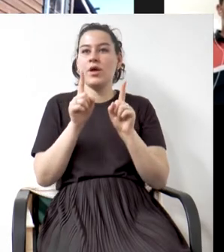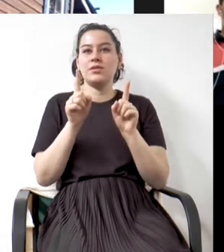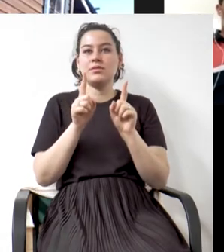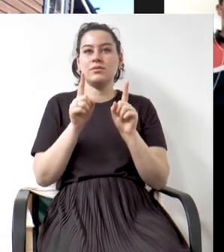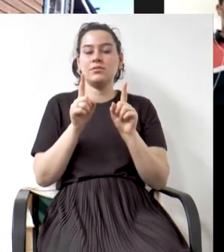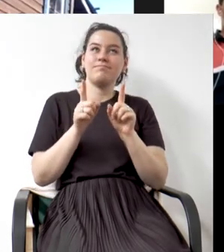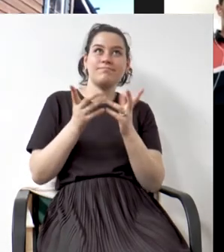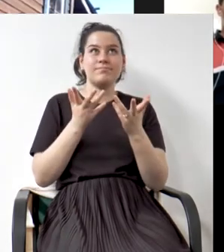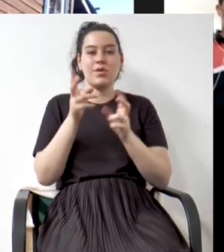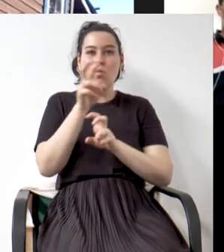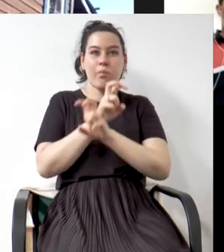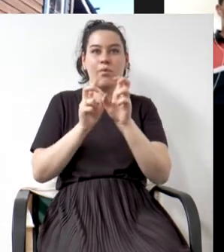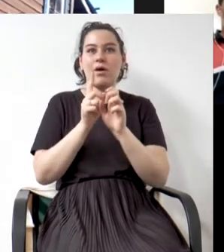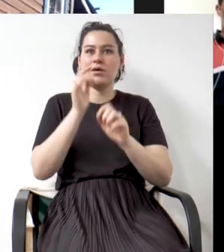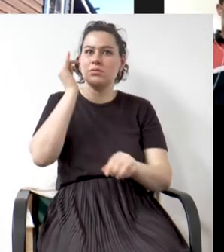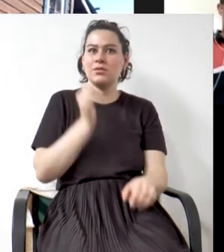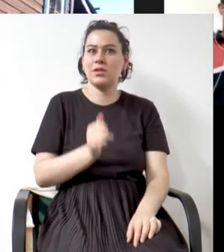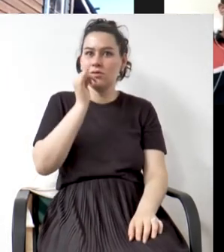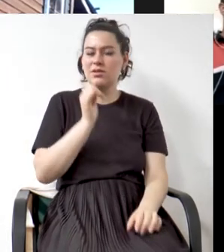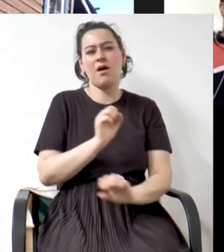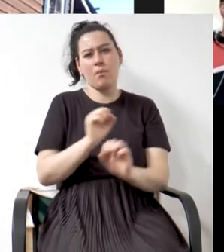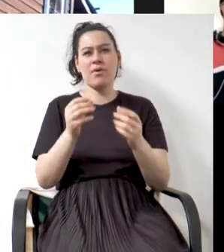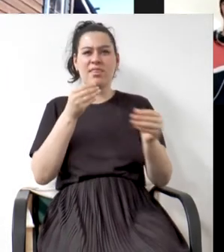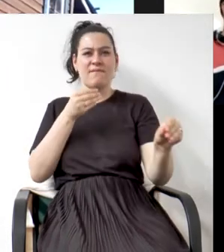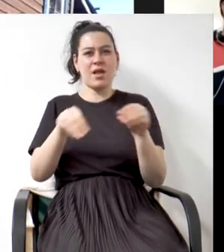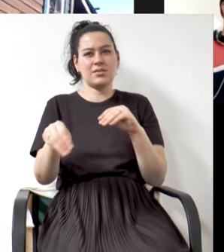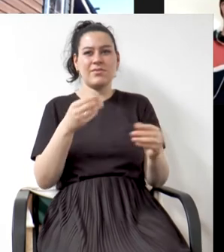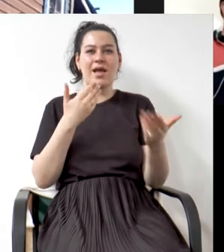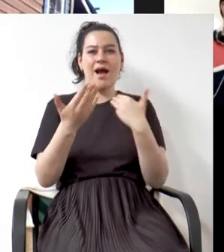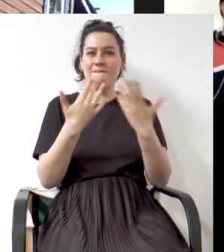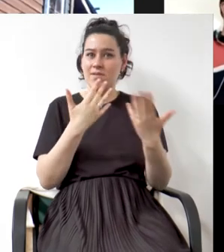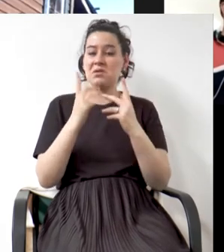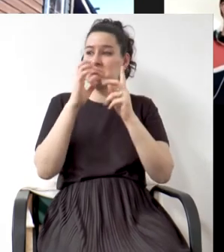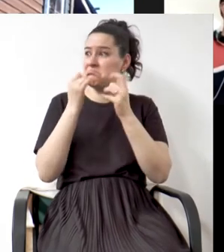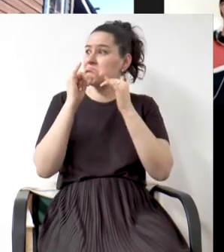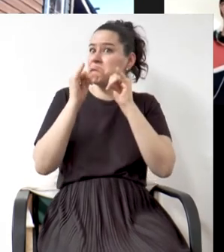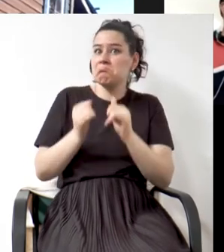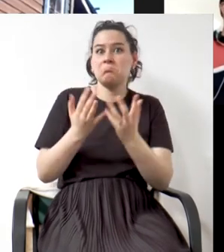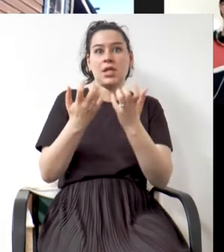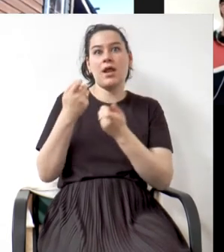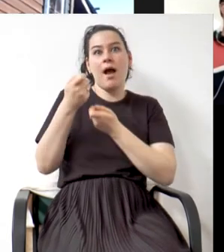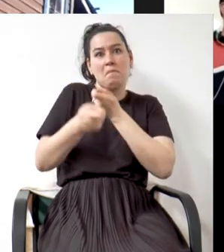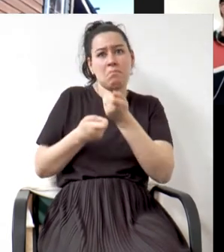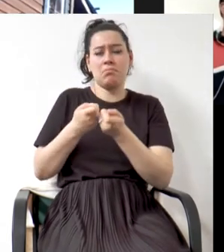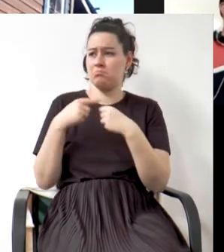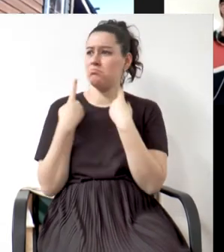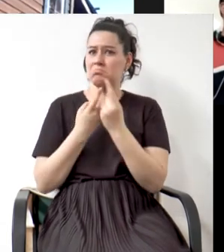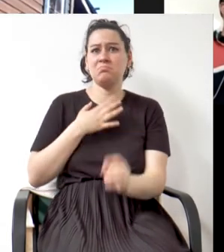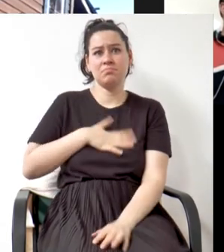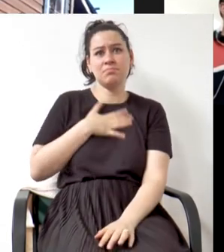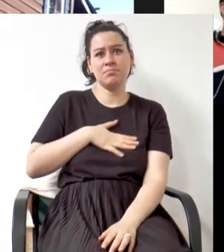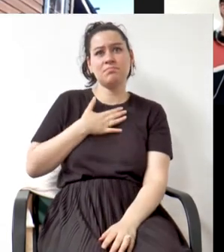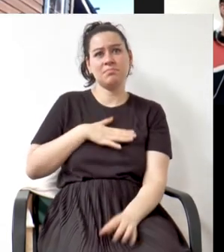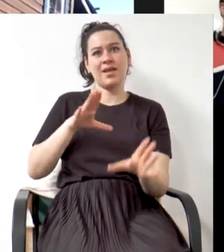actuar como estructura rígida en lo que podamos conversar hoy, ¿no? Cualquier aporte en otro sentido es muy bien recibido,